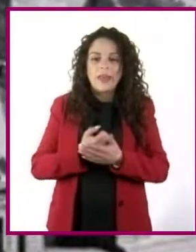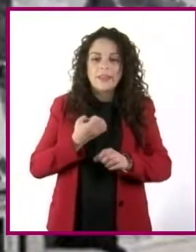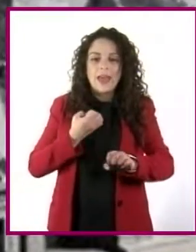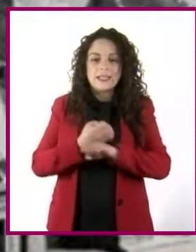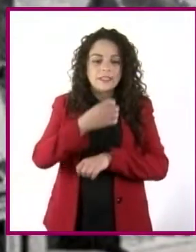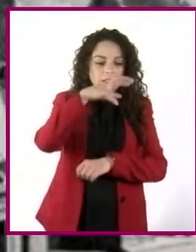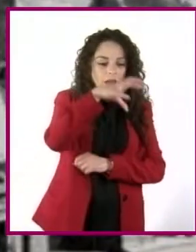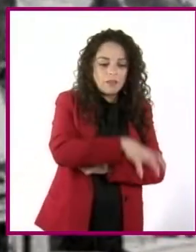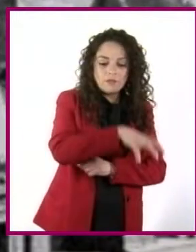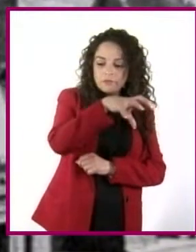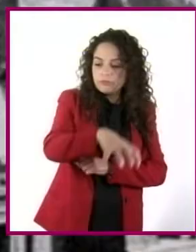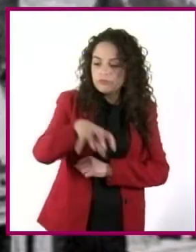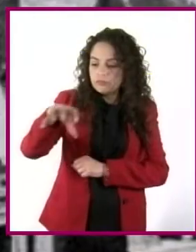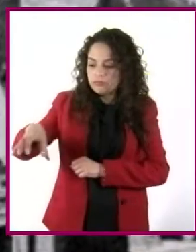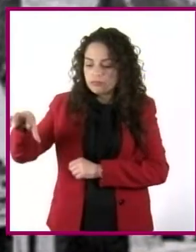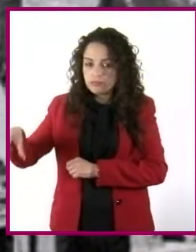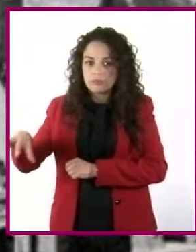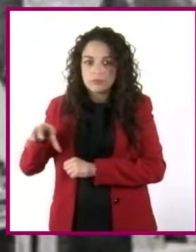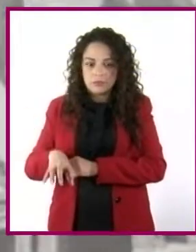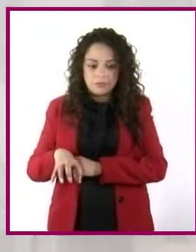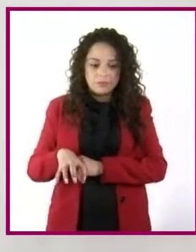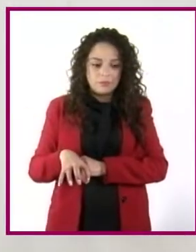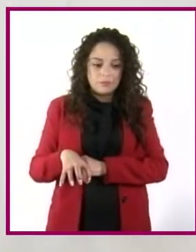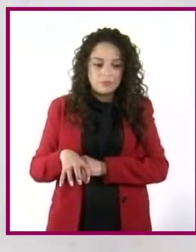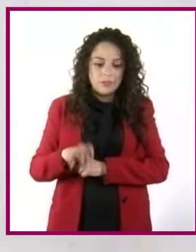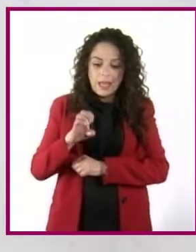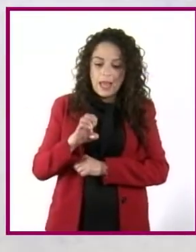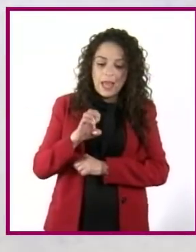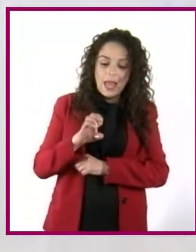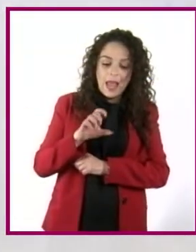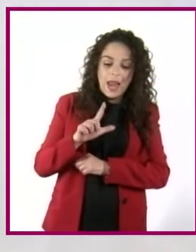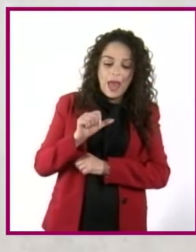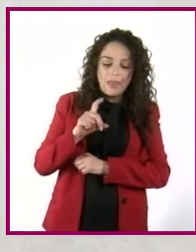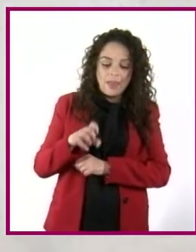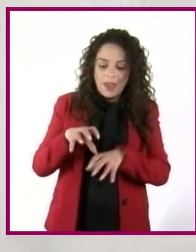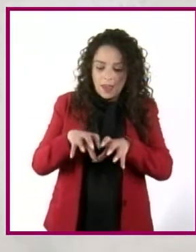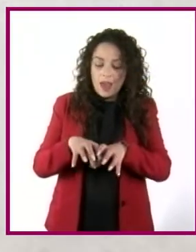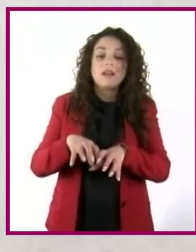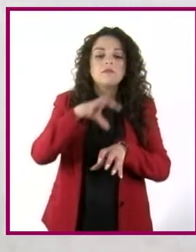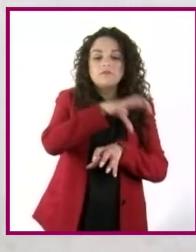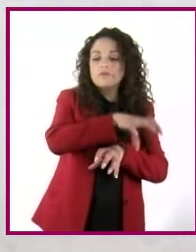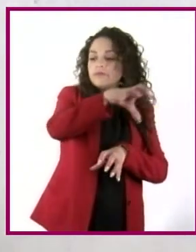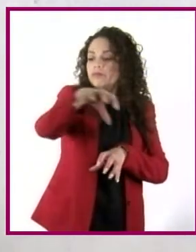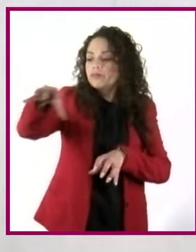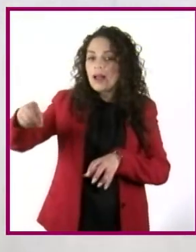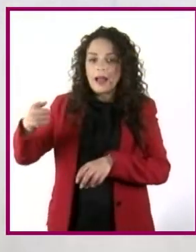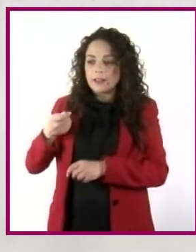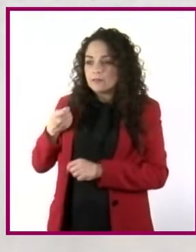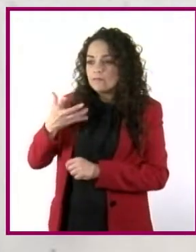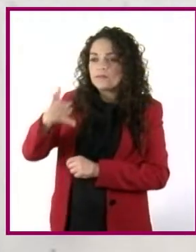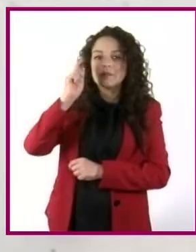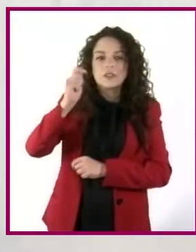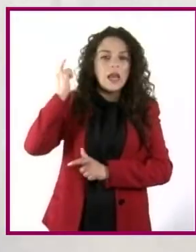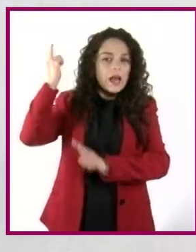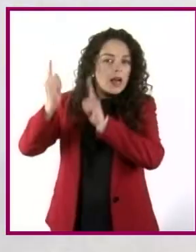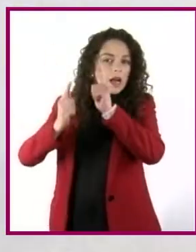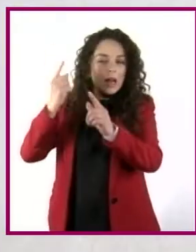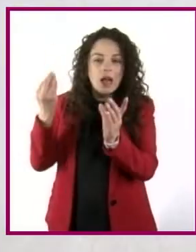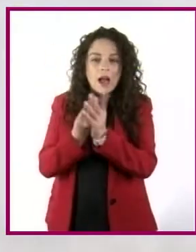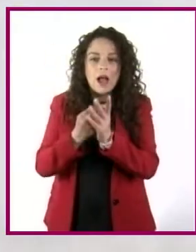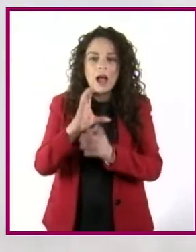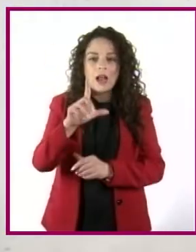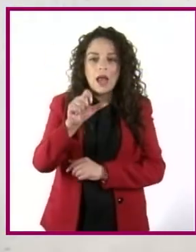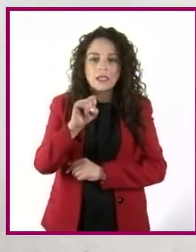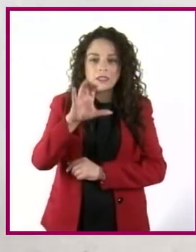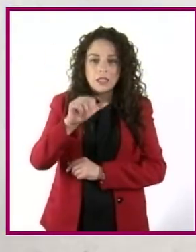se extendía más allá de la Hélade. A esta época se le conoce como la Grecia clásica, y es cuando las